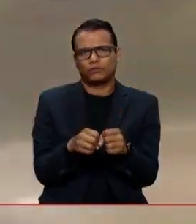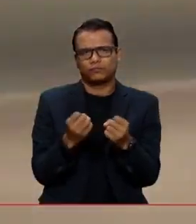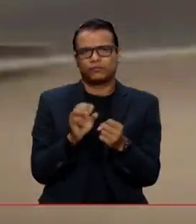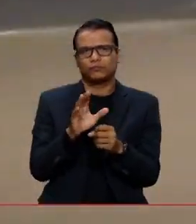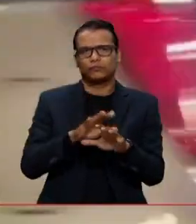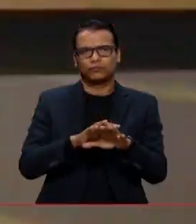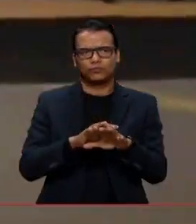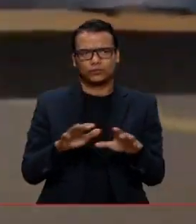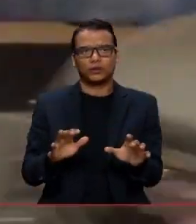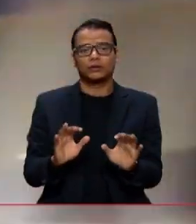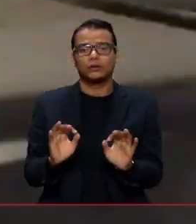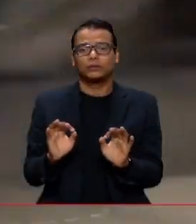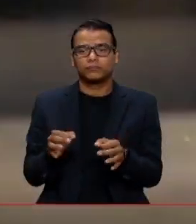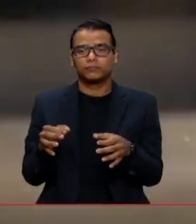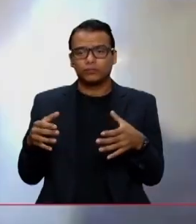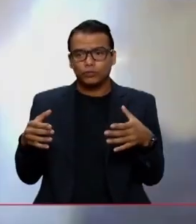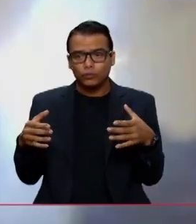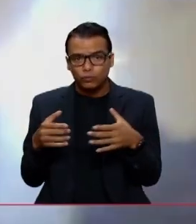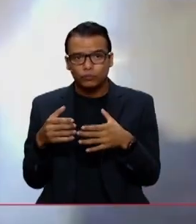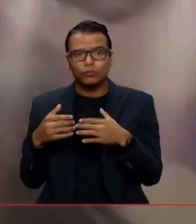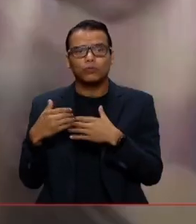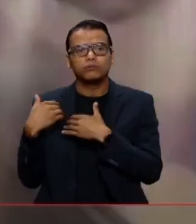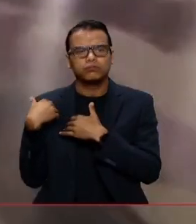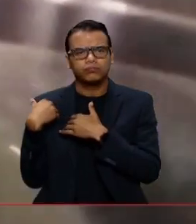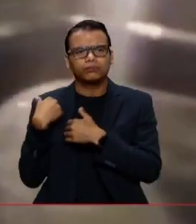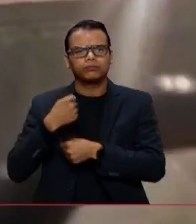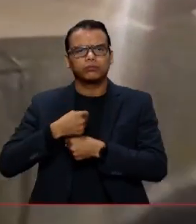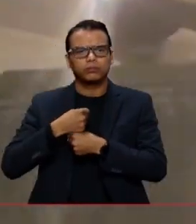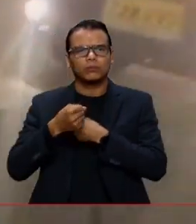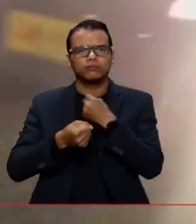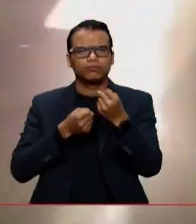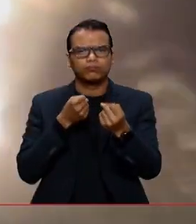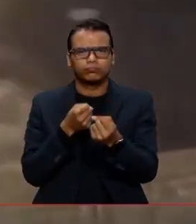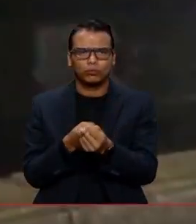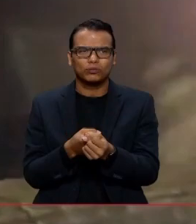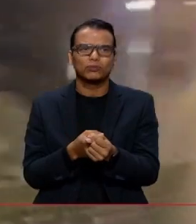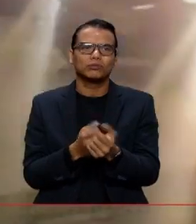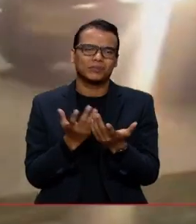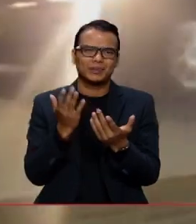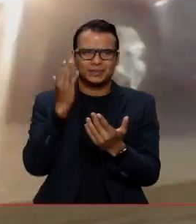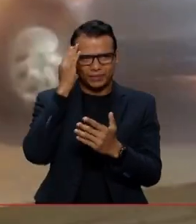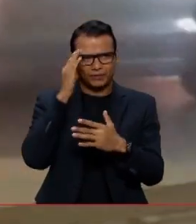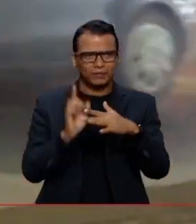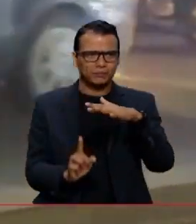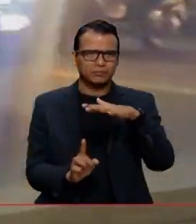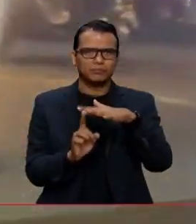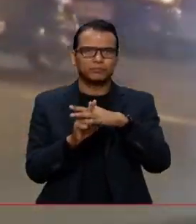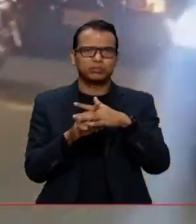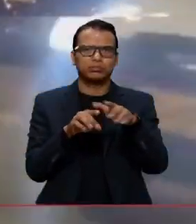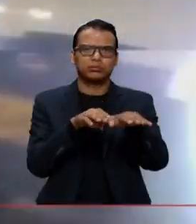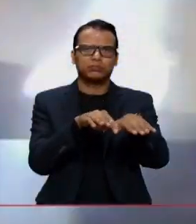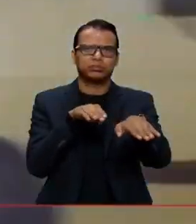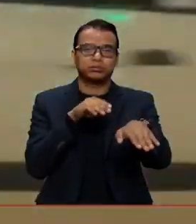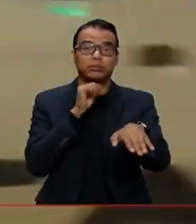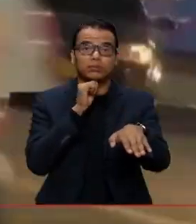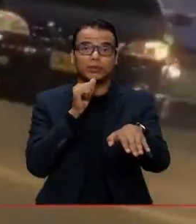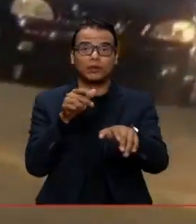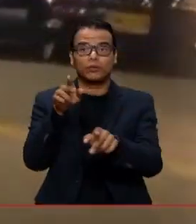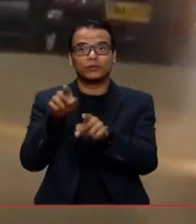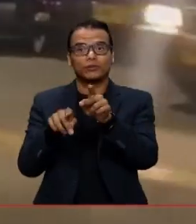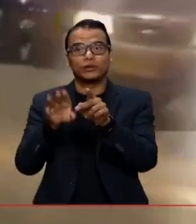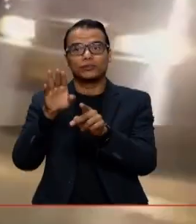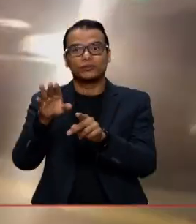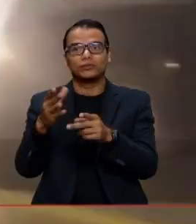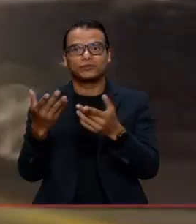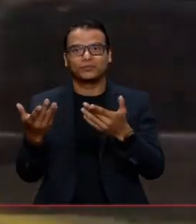está conociendo por parte de la unidad. Obviamente generó algo de inconvenientes en la movilidad, especialmente para quienes transitan